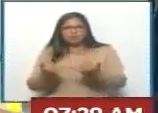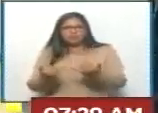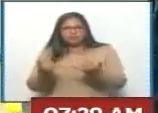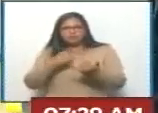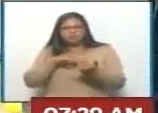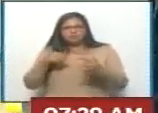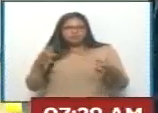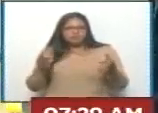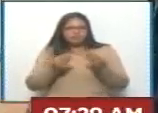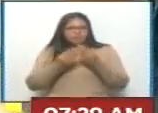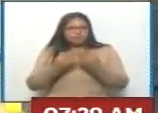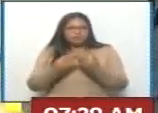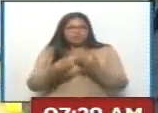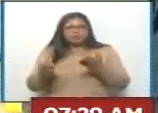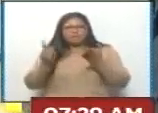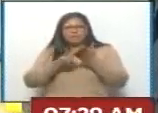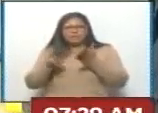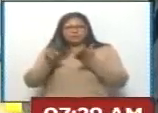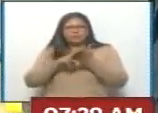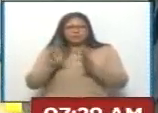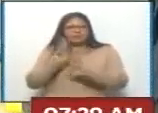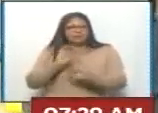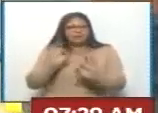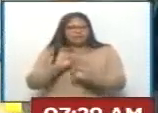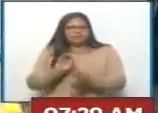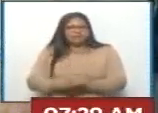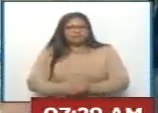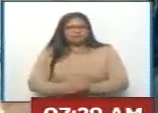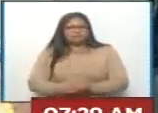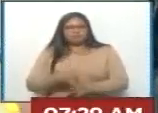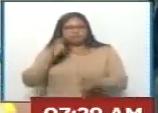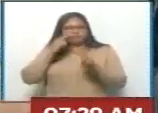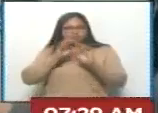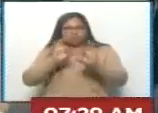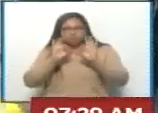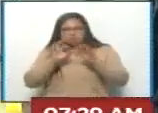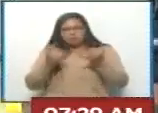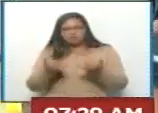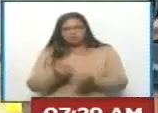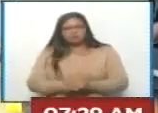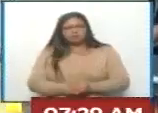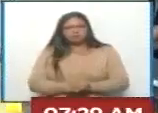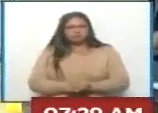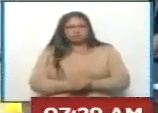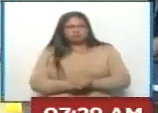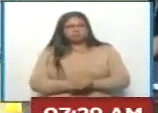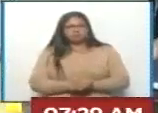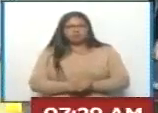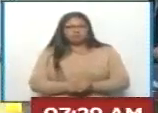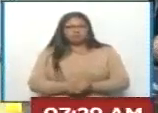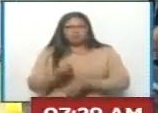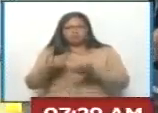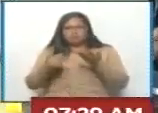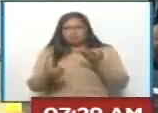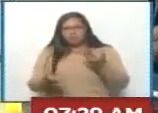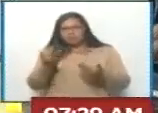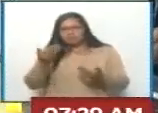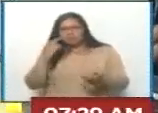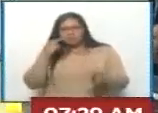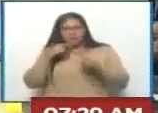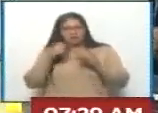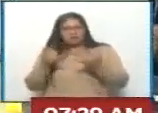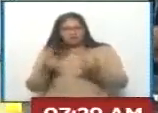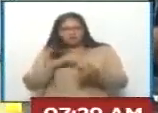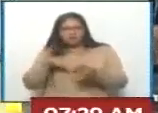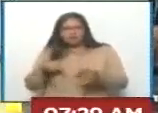historia nunca se repite en términos idénticos, pero sí hay paralelismo importante y enseñanzas y lecciones que